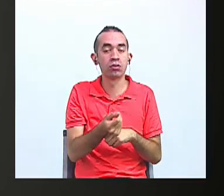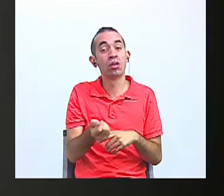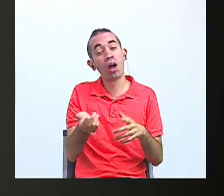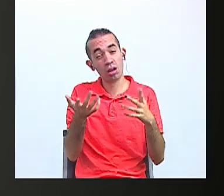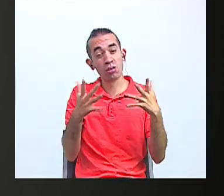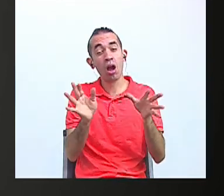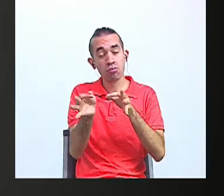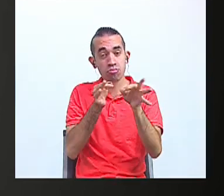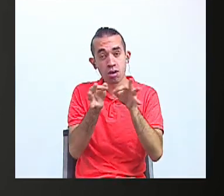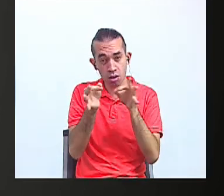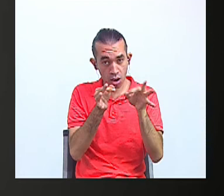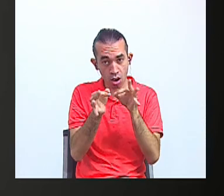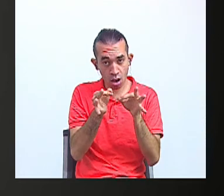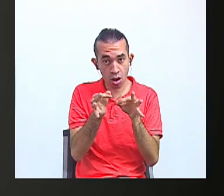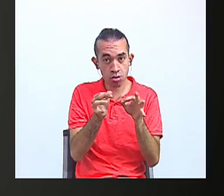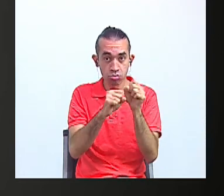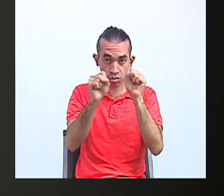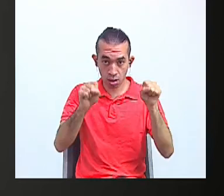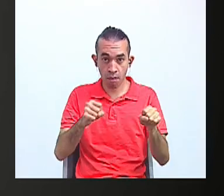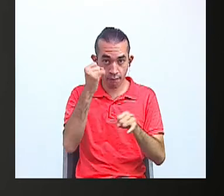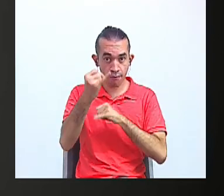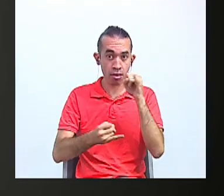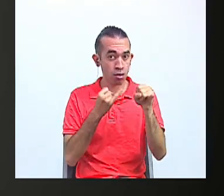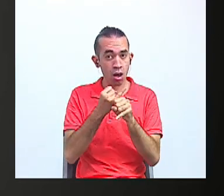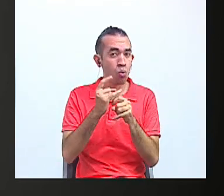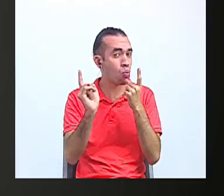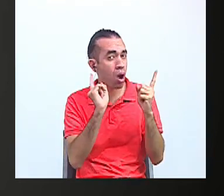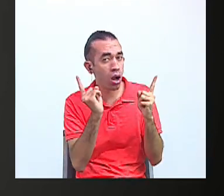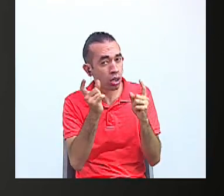explicado que la unidad de medida del sistema internacional